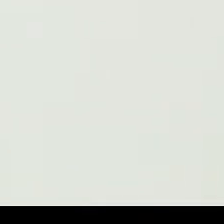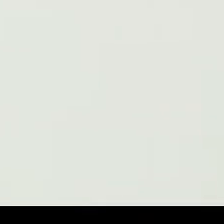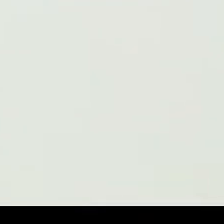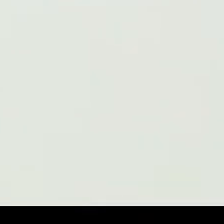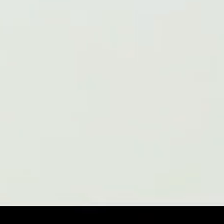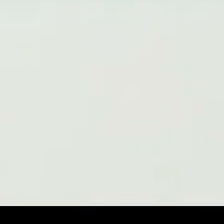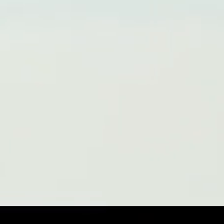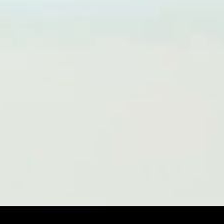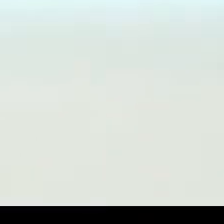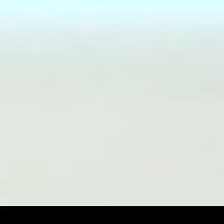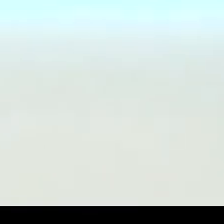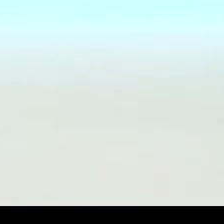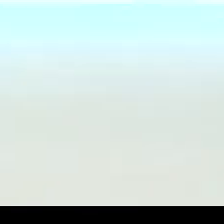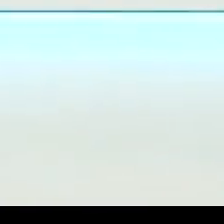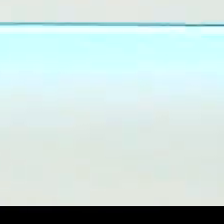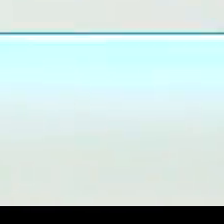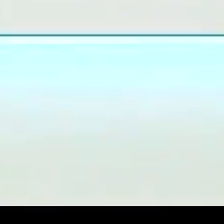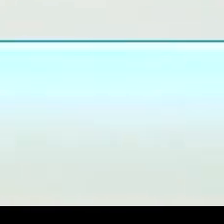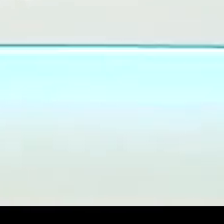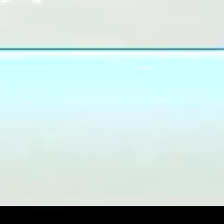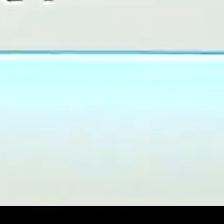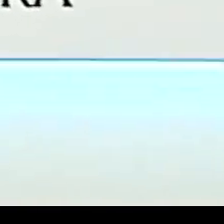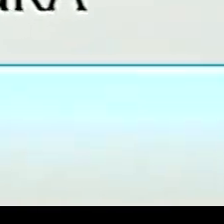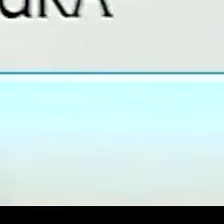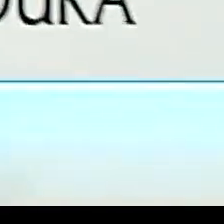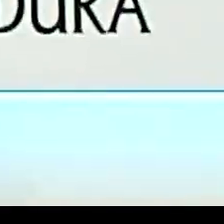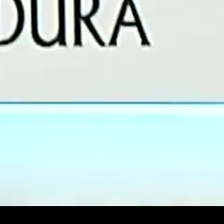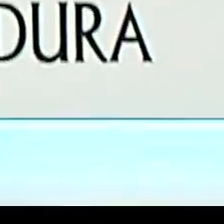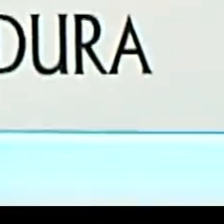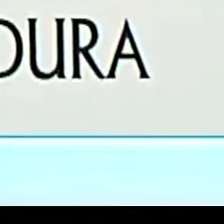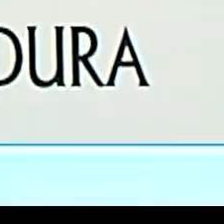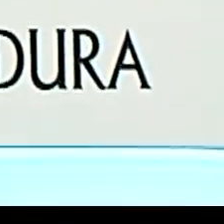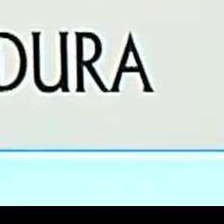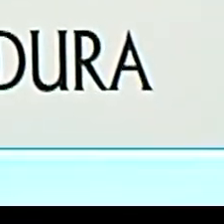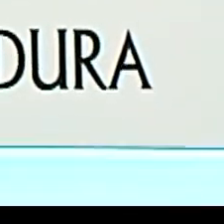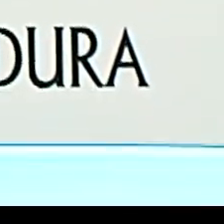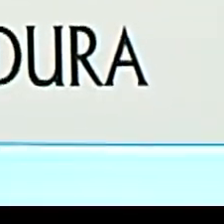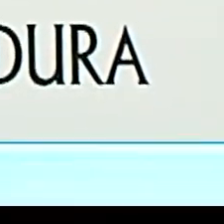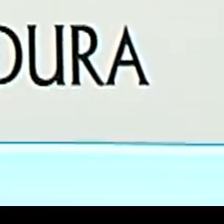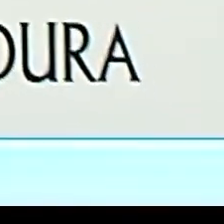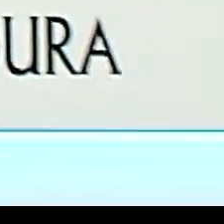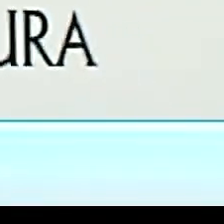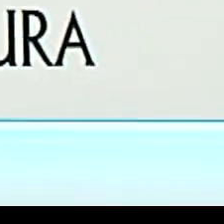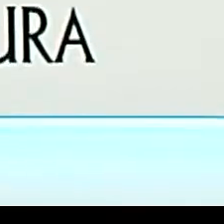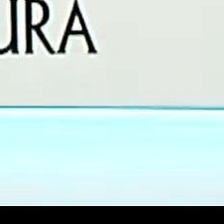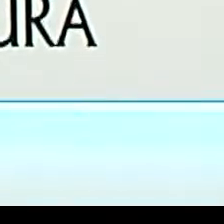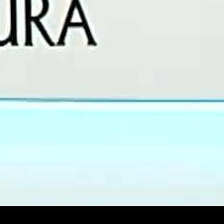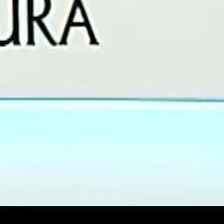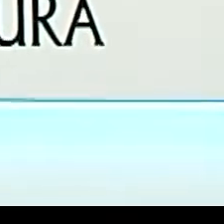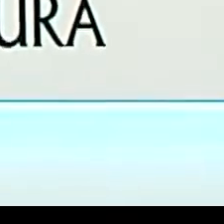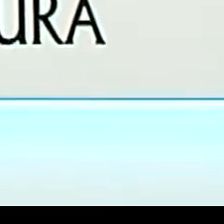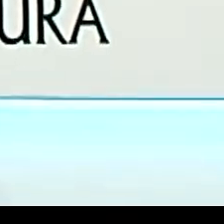Cuando ustedes me digan. ¿Qué tal? ¿Sí? ¿Comenzamos? Sí.